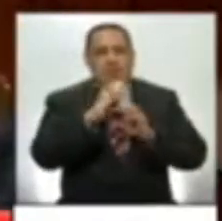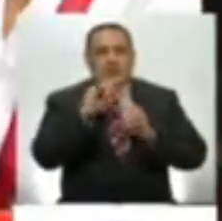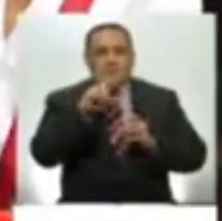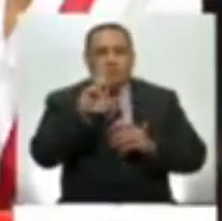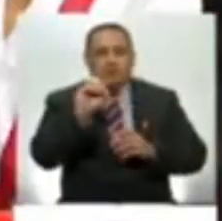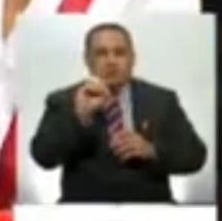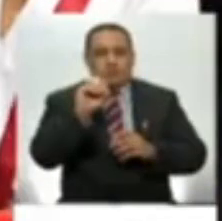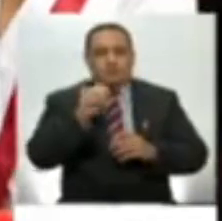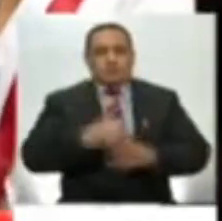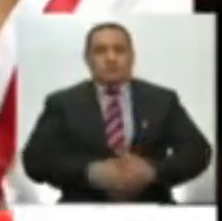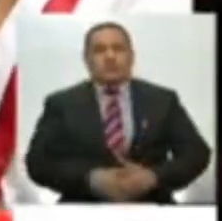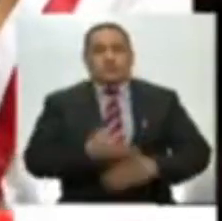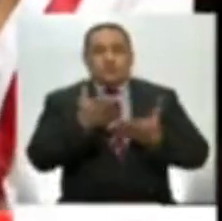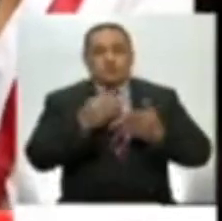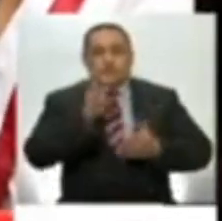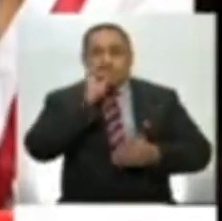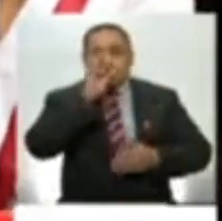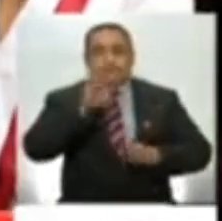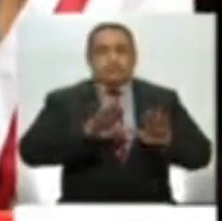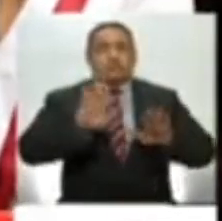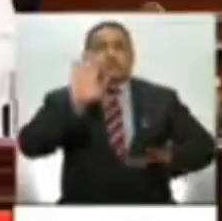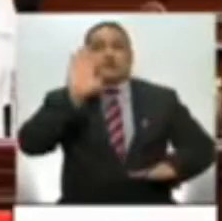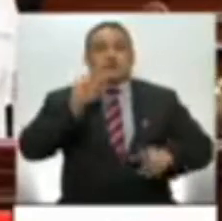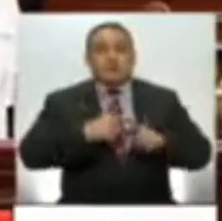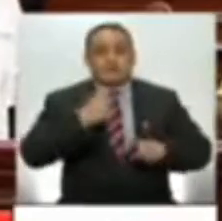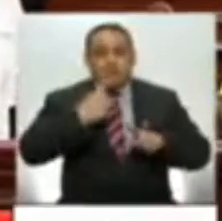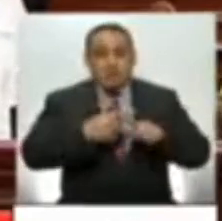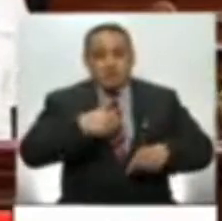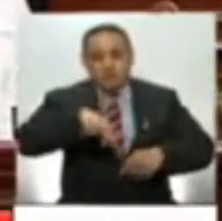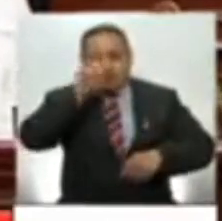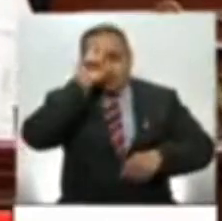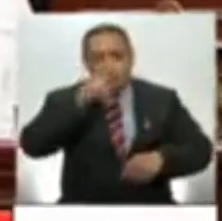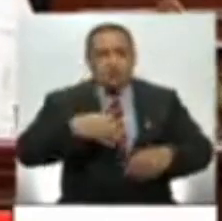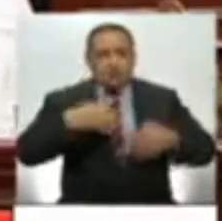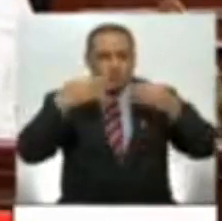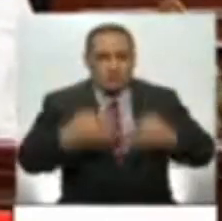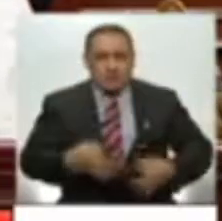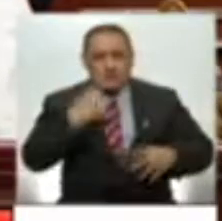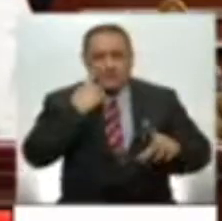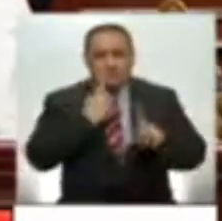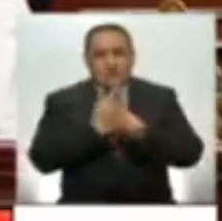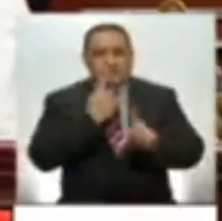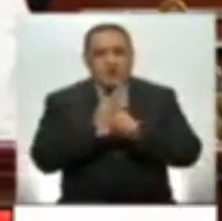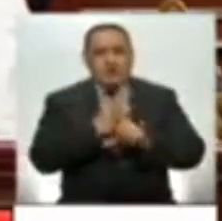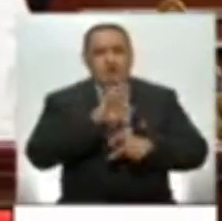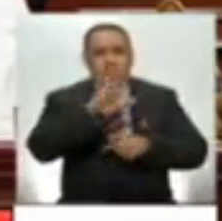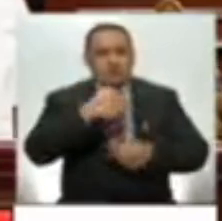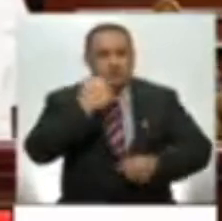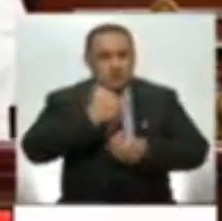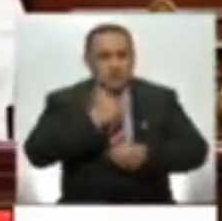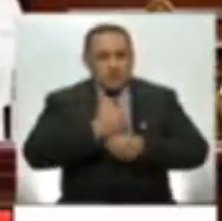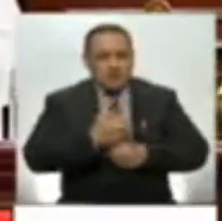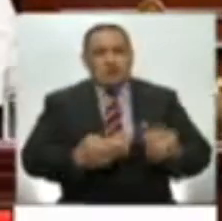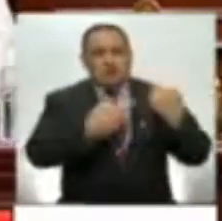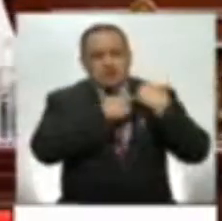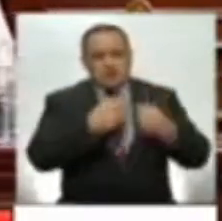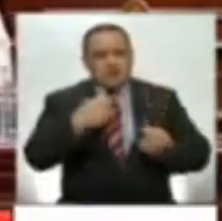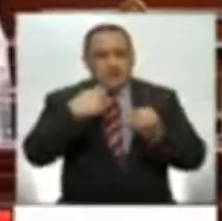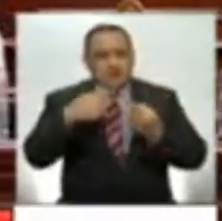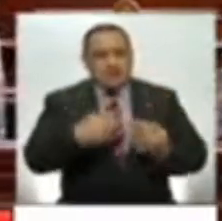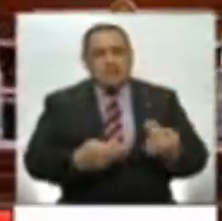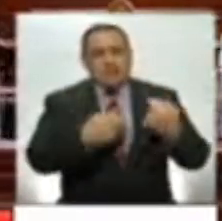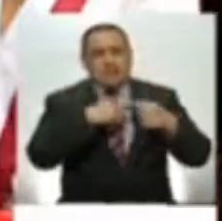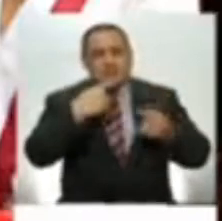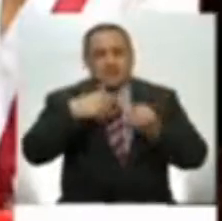Gutiérrez, ¿jura usted por la patria cumplir fielmente sus deberes y obras en